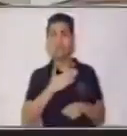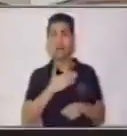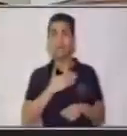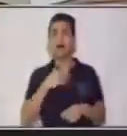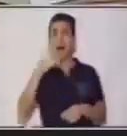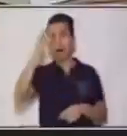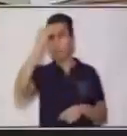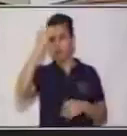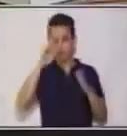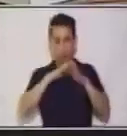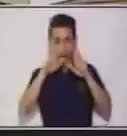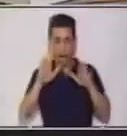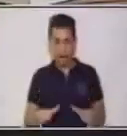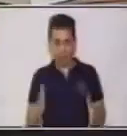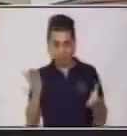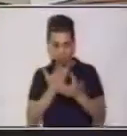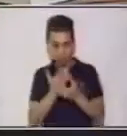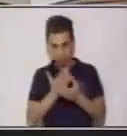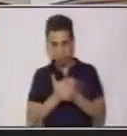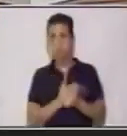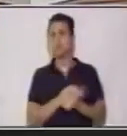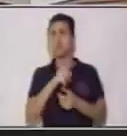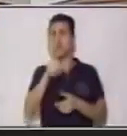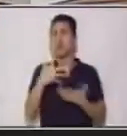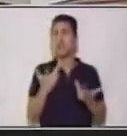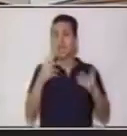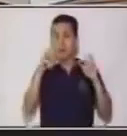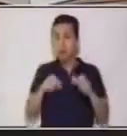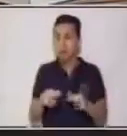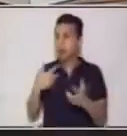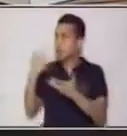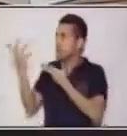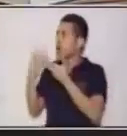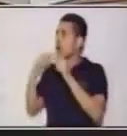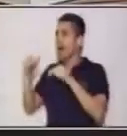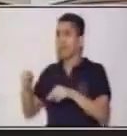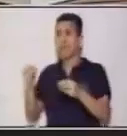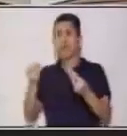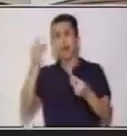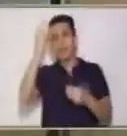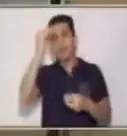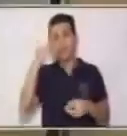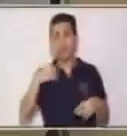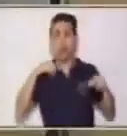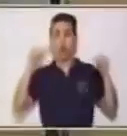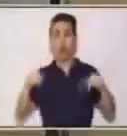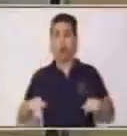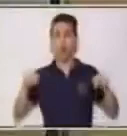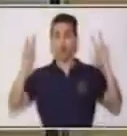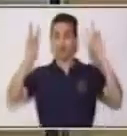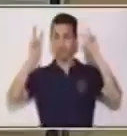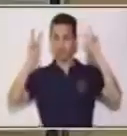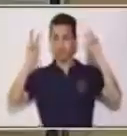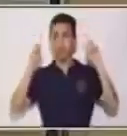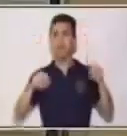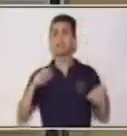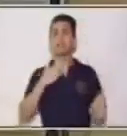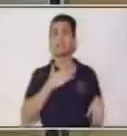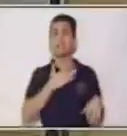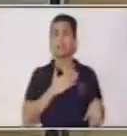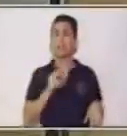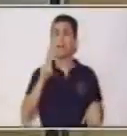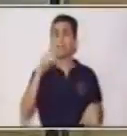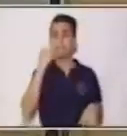en Casa y con quien estés en este momento comparte qué aprendiste hoy. Hoy hablamos un poquito de los vicios del